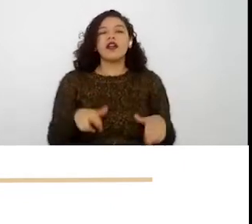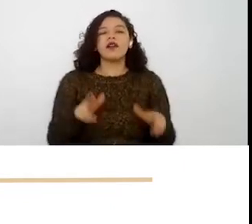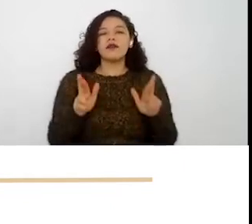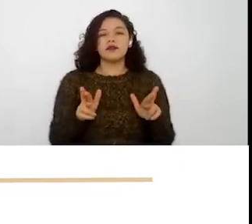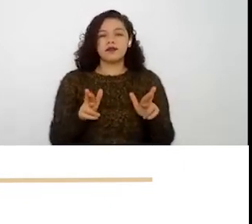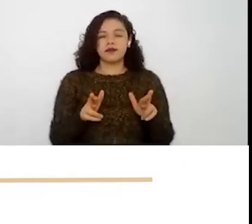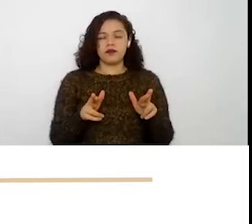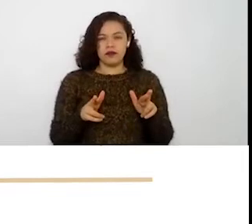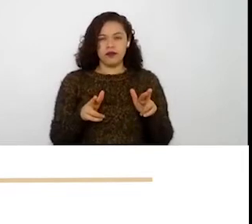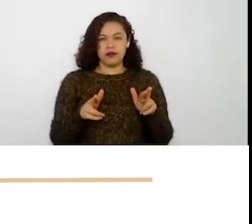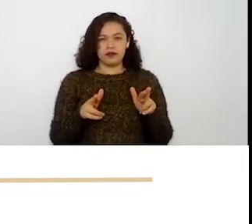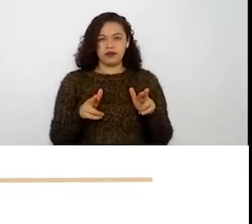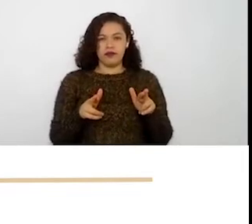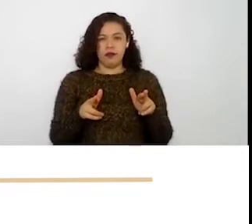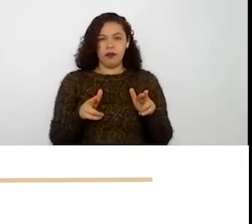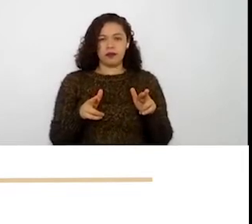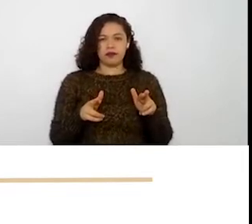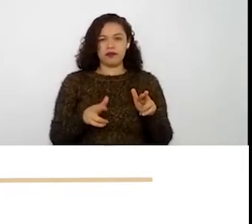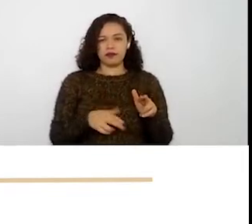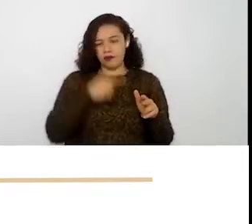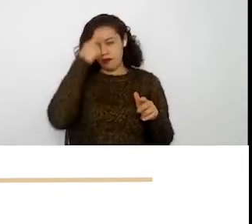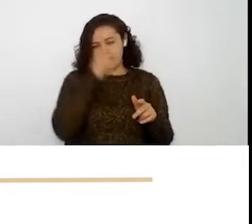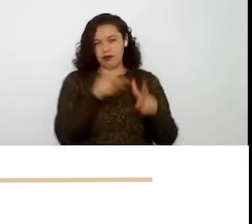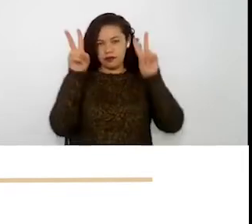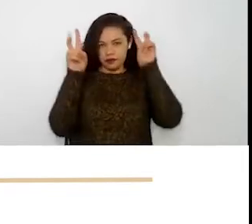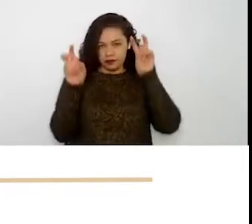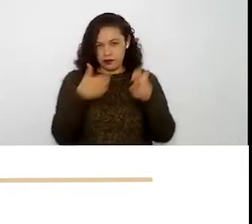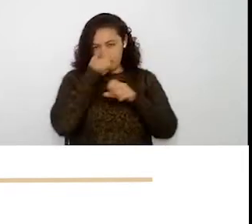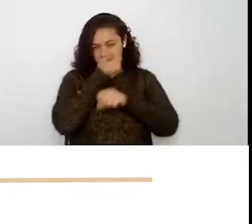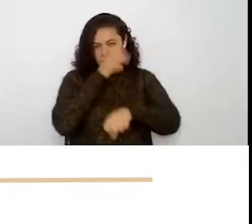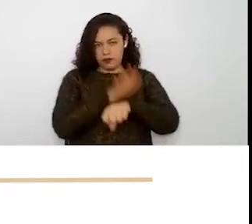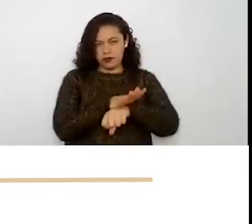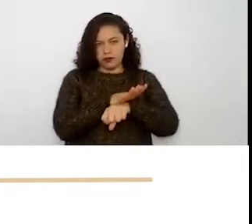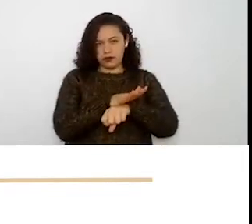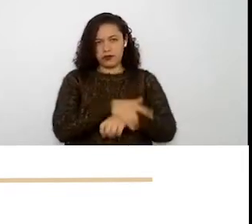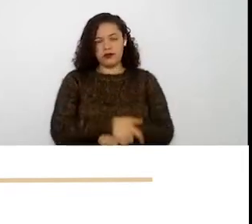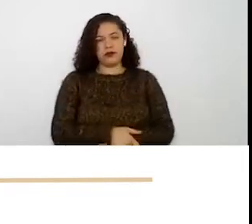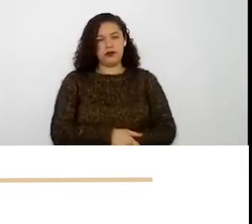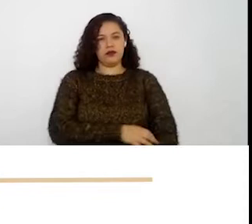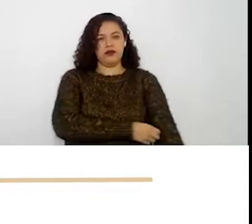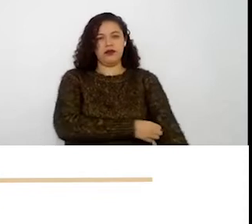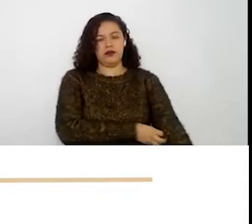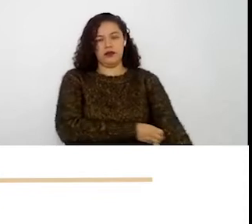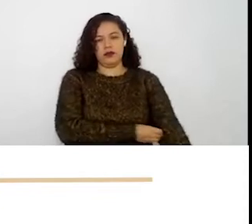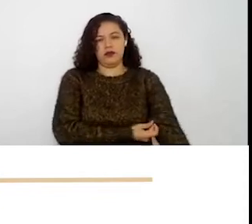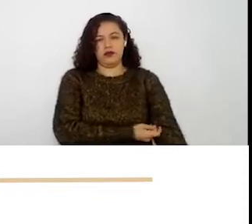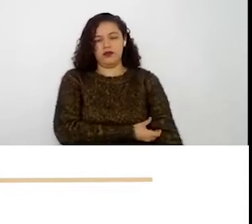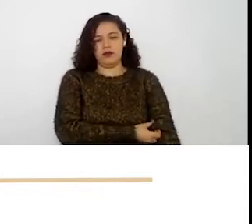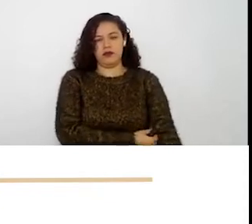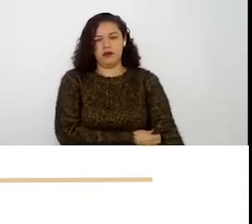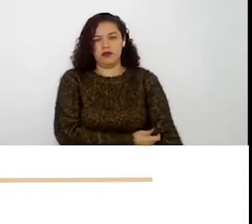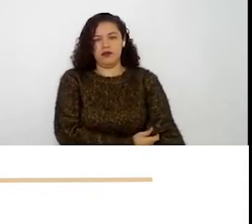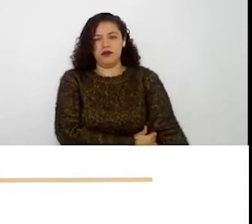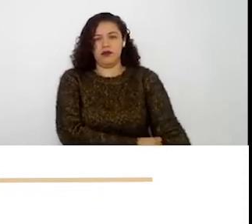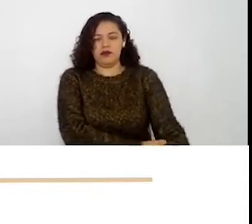para para aspectos que tiene de administración Entonces lo debe tener registrado ya hay muchas instituciones que